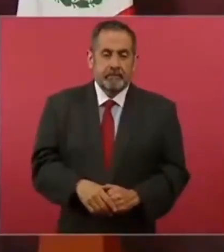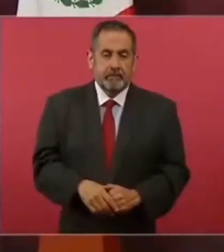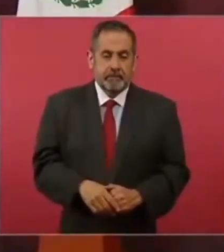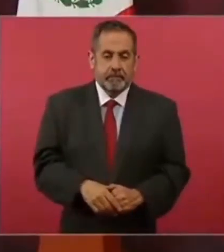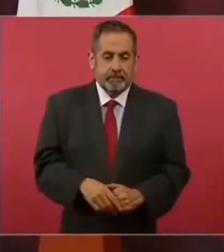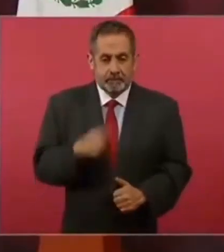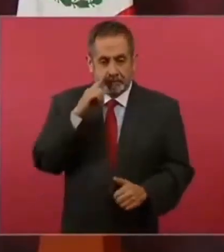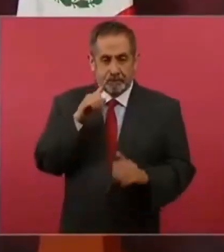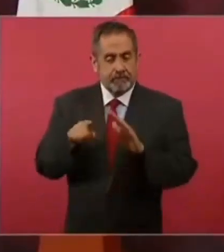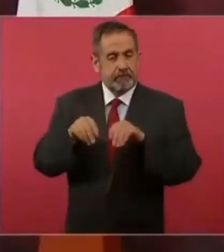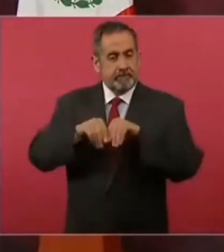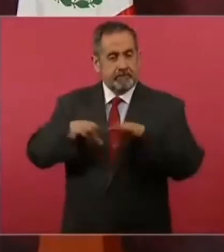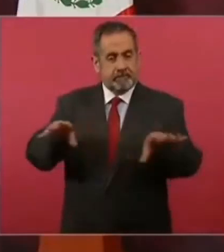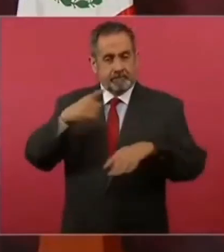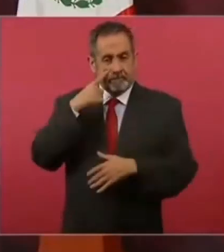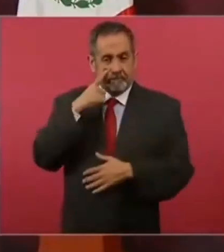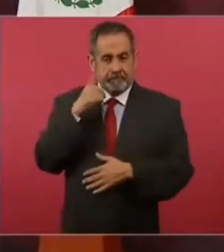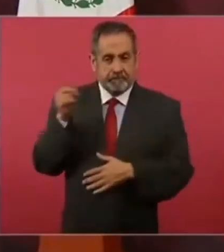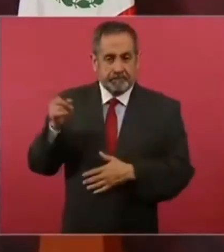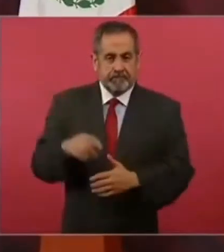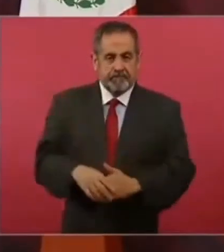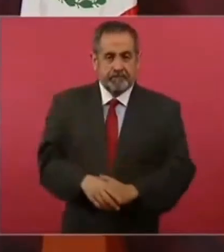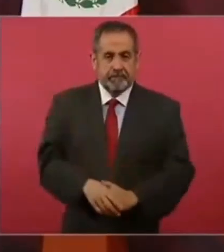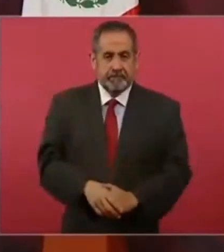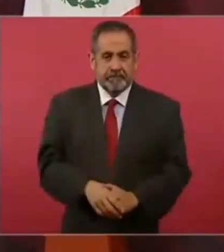Y salió esta nota.